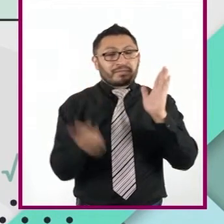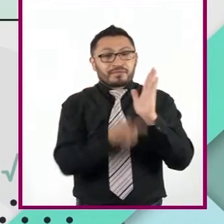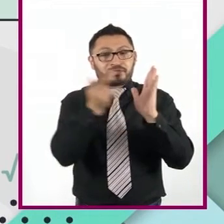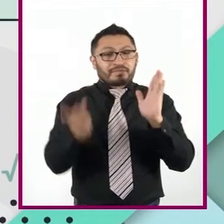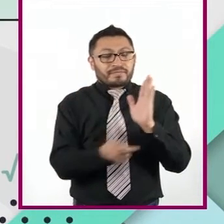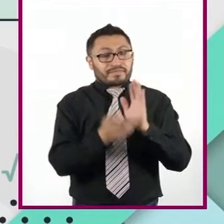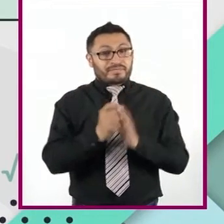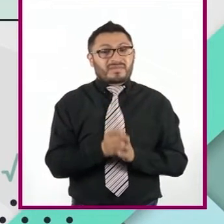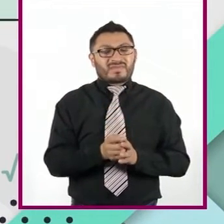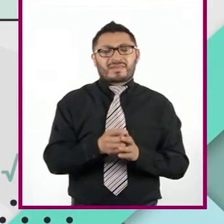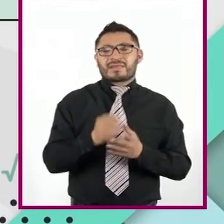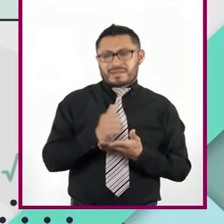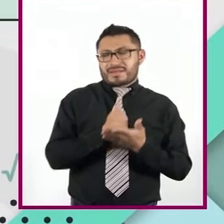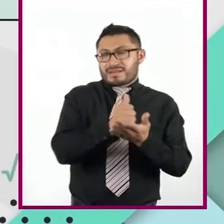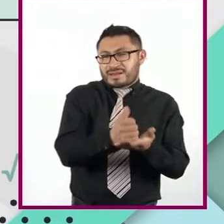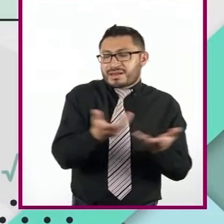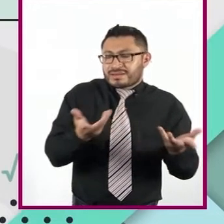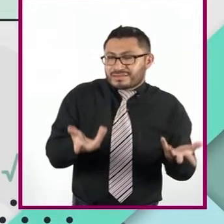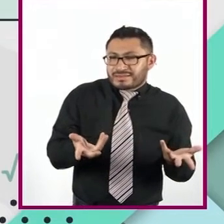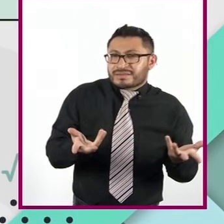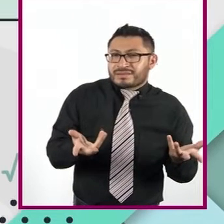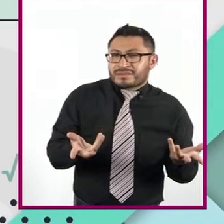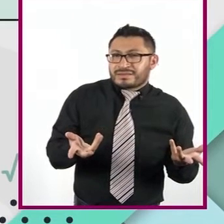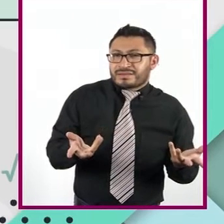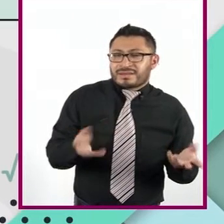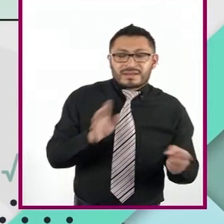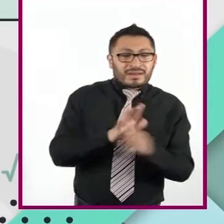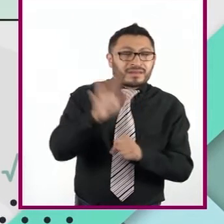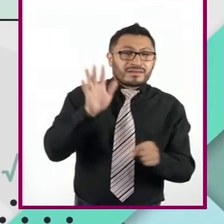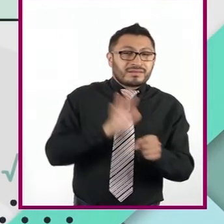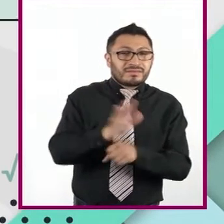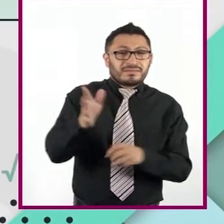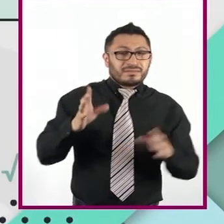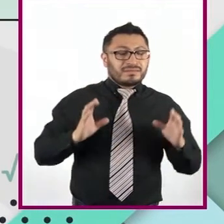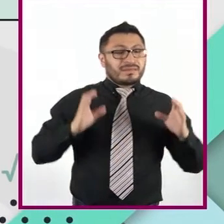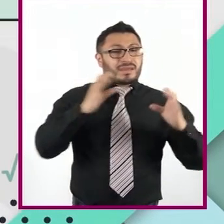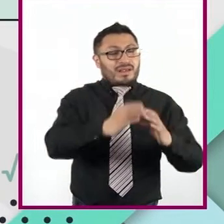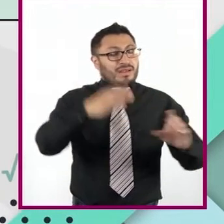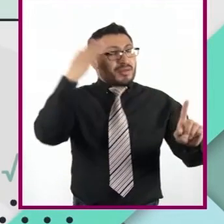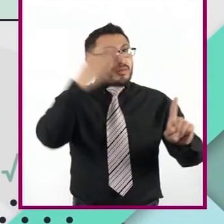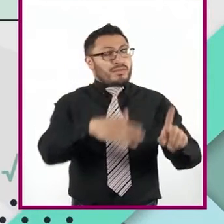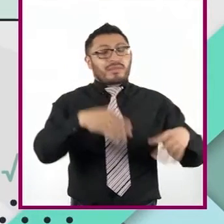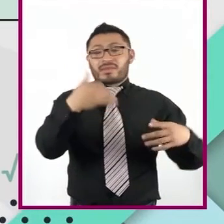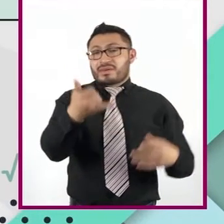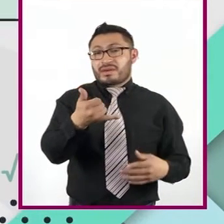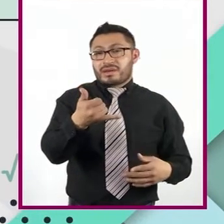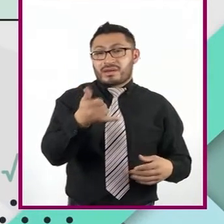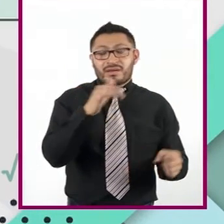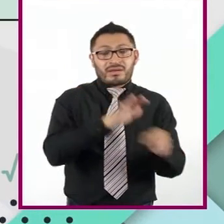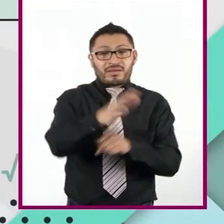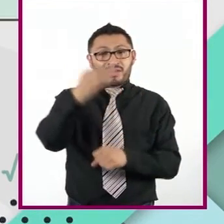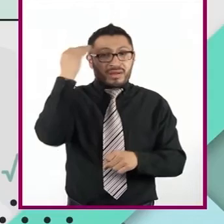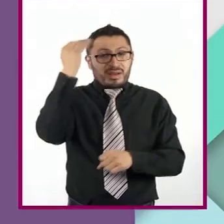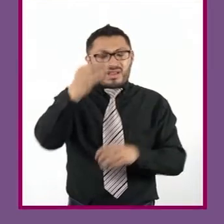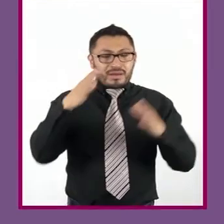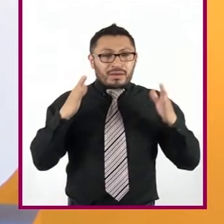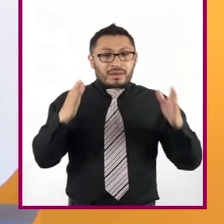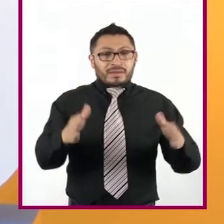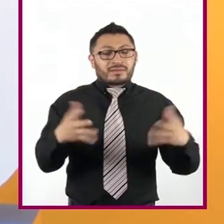Isabel, ¿nos podrías ayudar diciéndonos cuál es la población objetivo y cuál es el periodo de